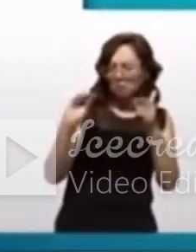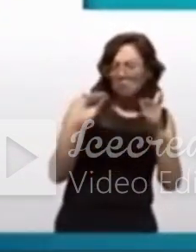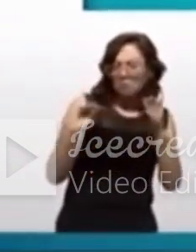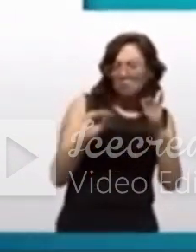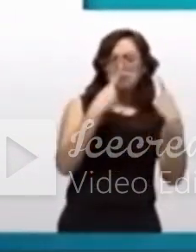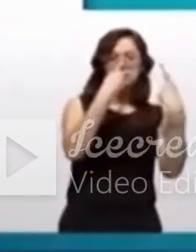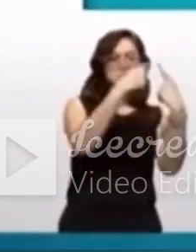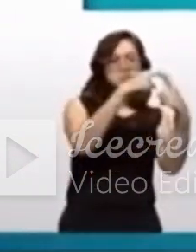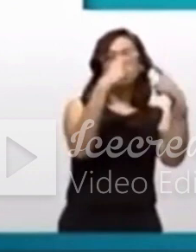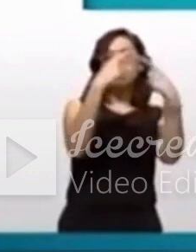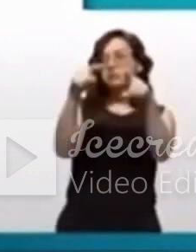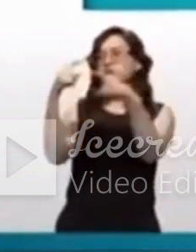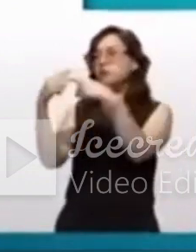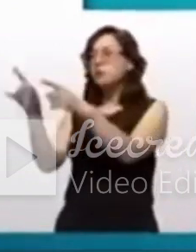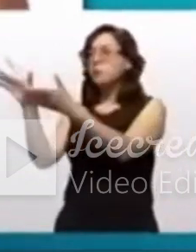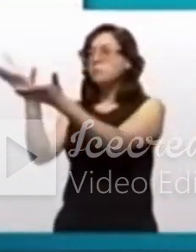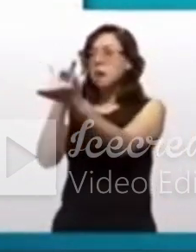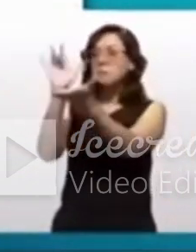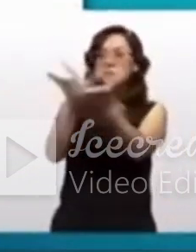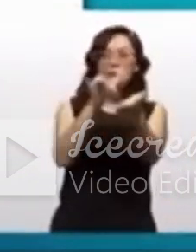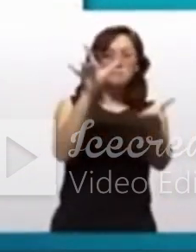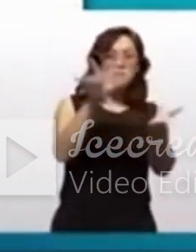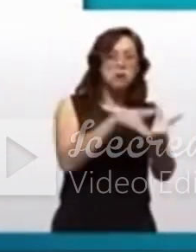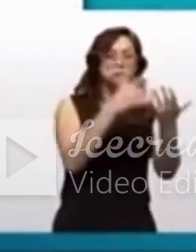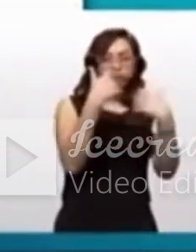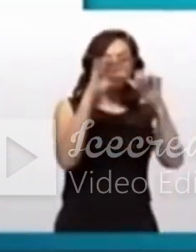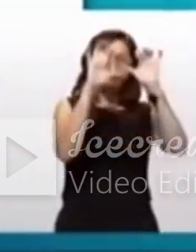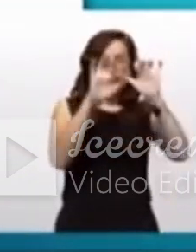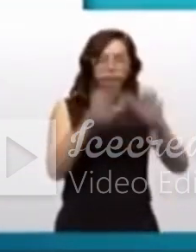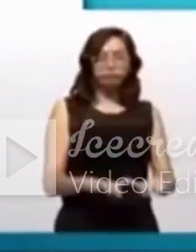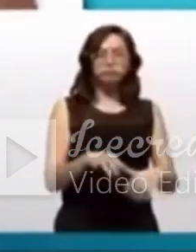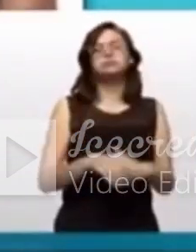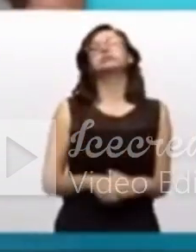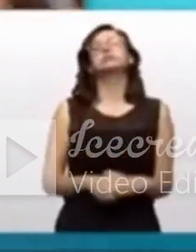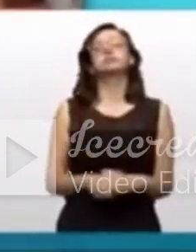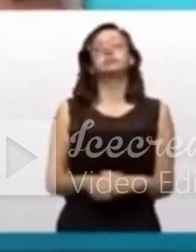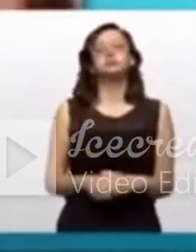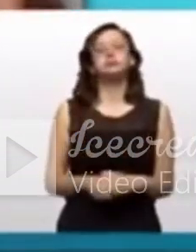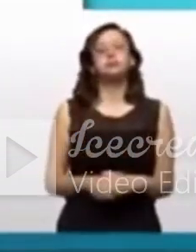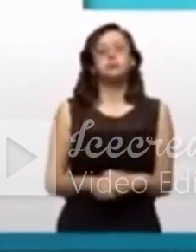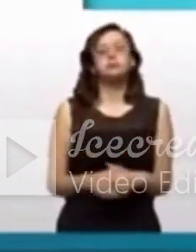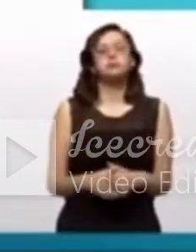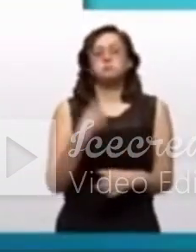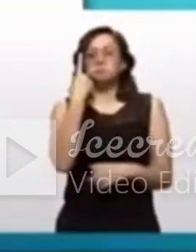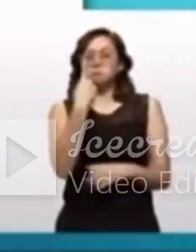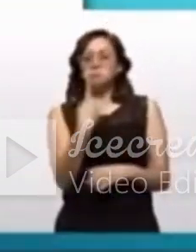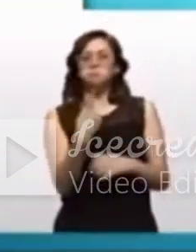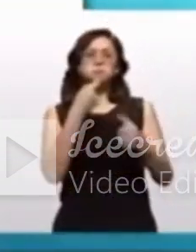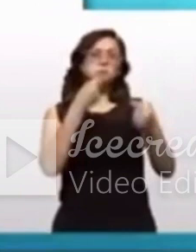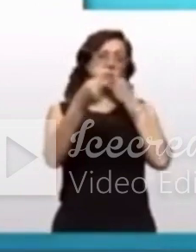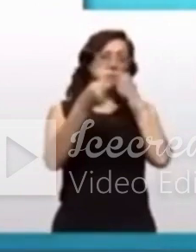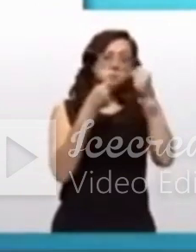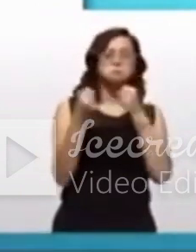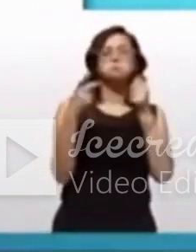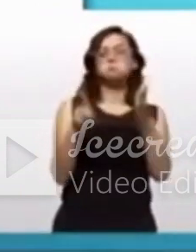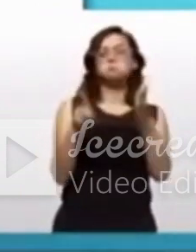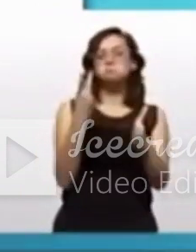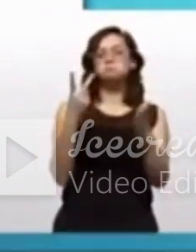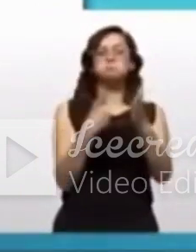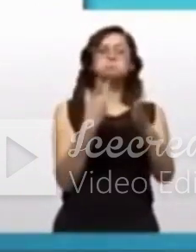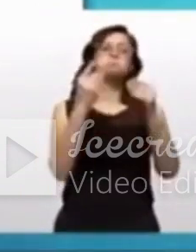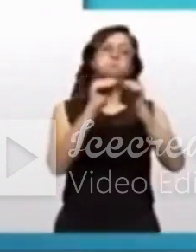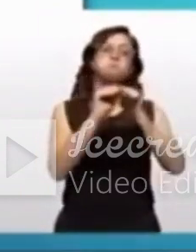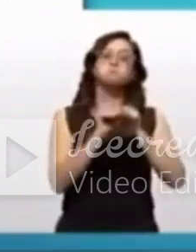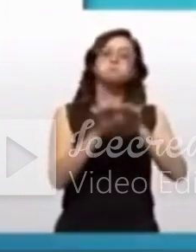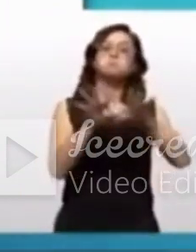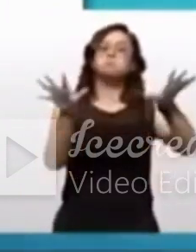gran diversidad de colaboradores o informantes para redactarlo. Este hecho contribuye a que un reportaje sea emitido en muchas ocasiones con la finalidad